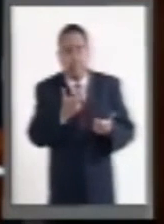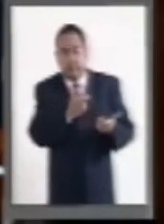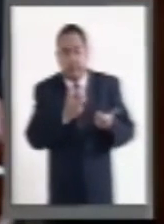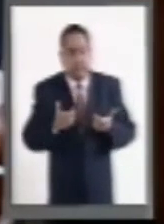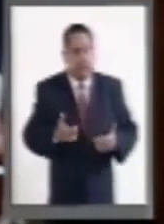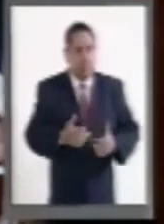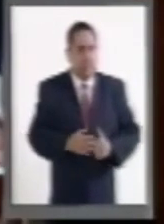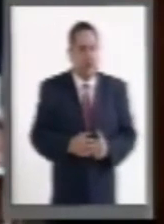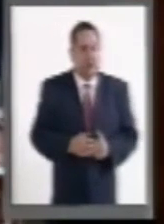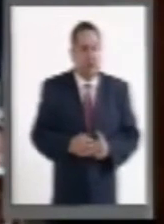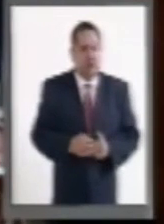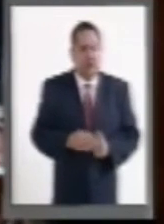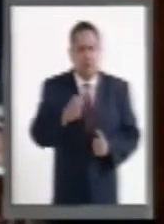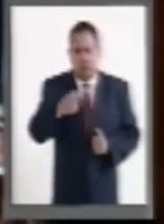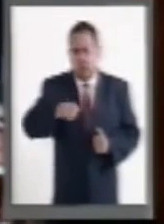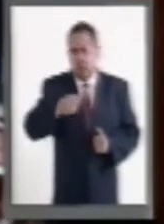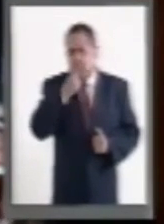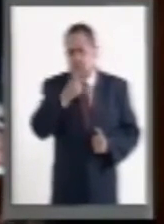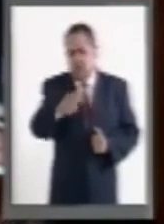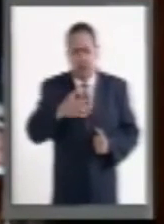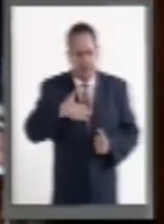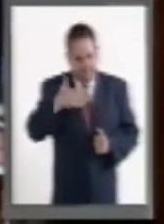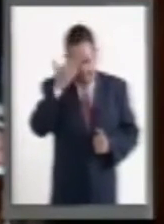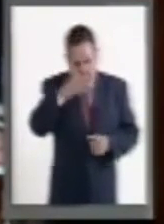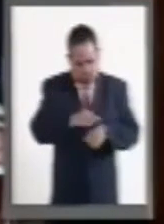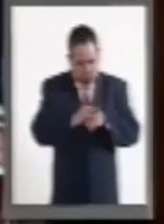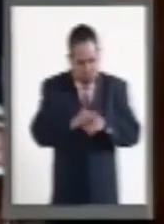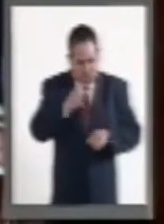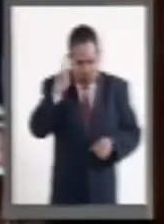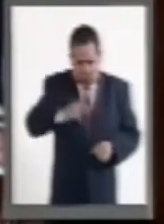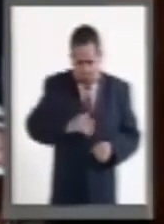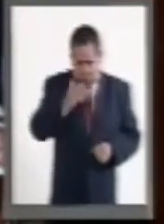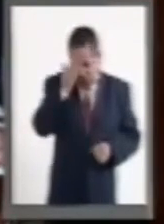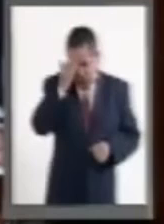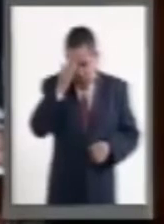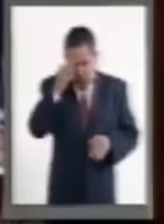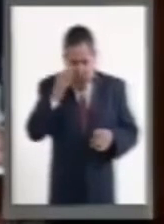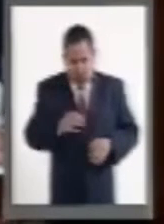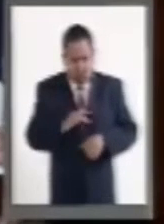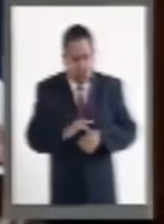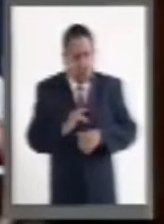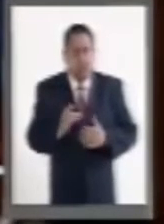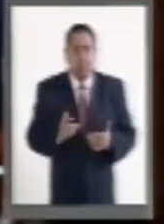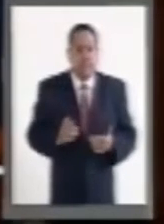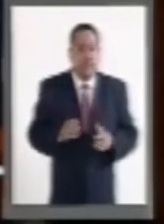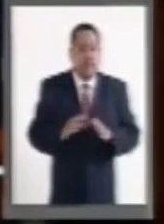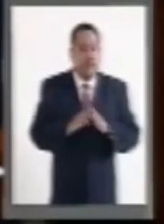anterior lo digo con conocimiento de causa. ¿Cómo es posible